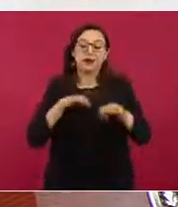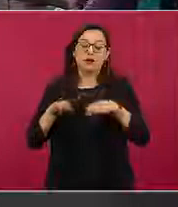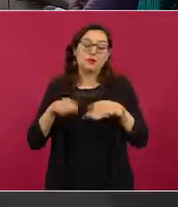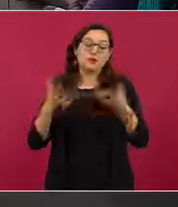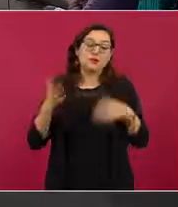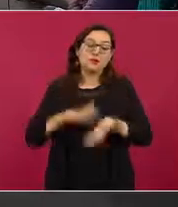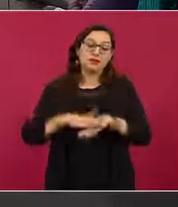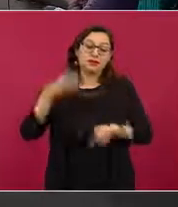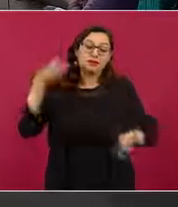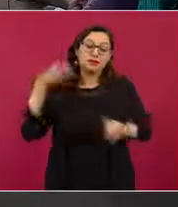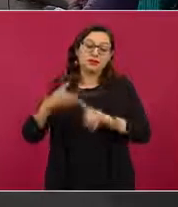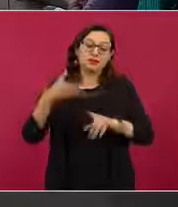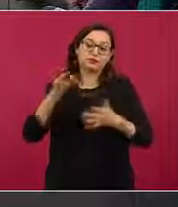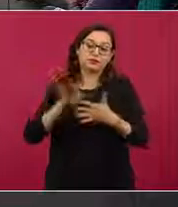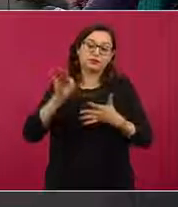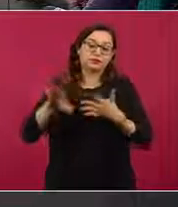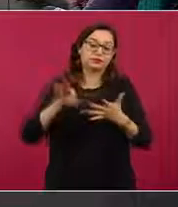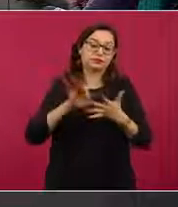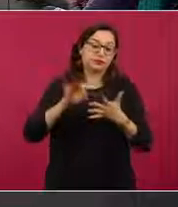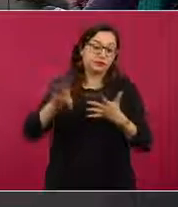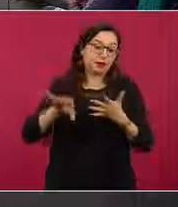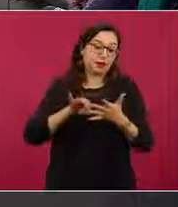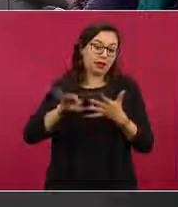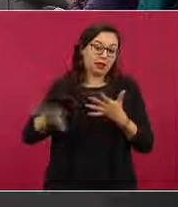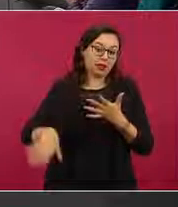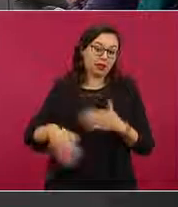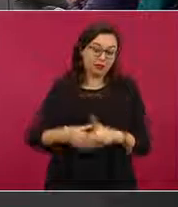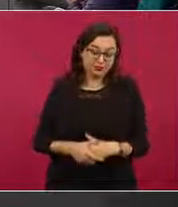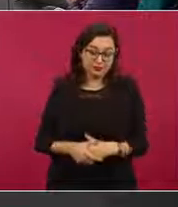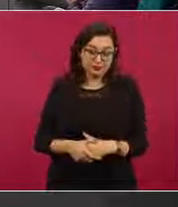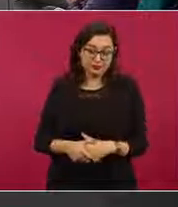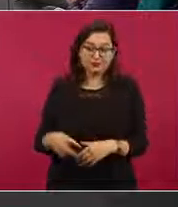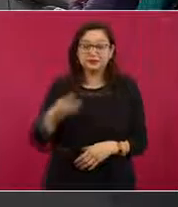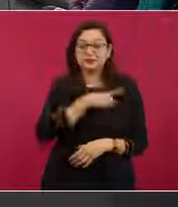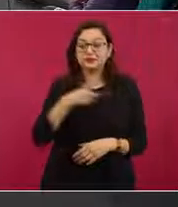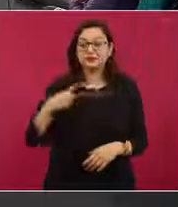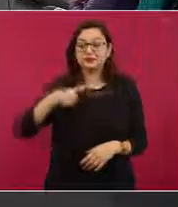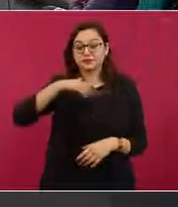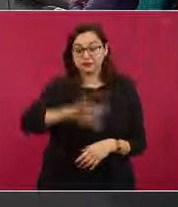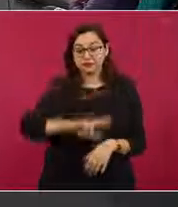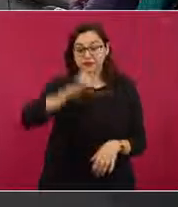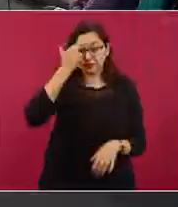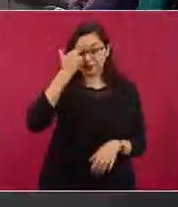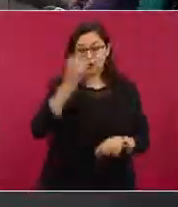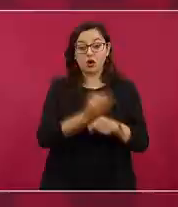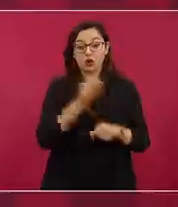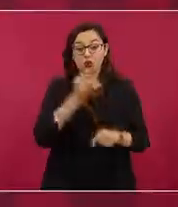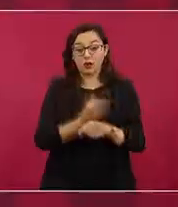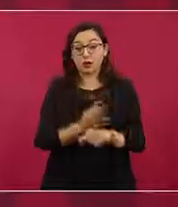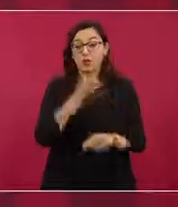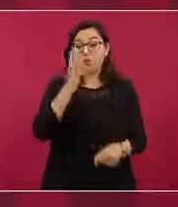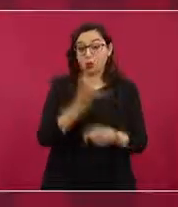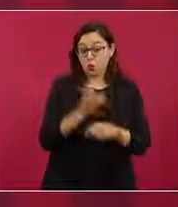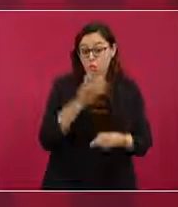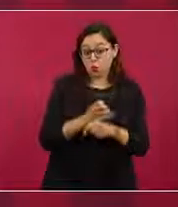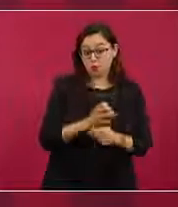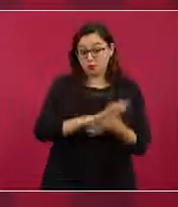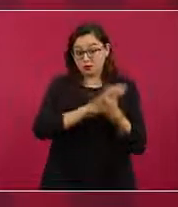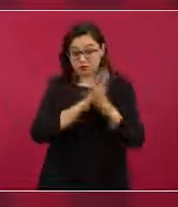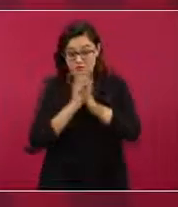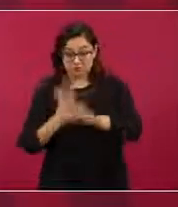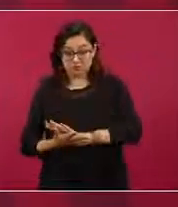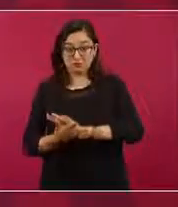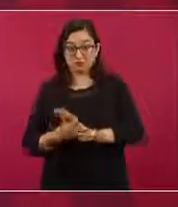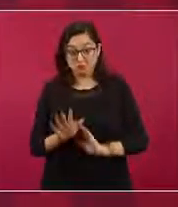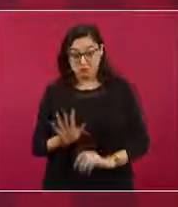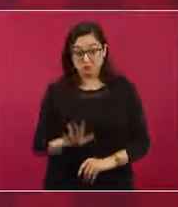pedagógica. Acuérdense de que la cuarta transformación es una revolución de las conciencias.